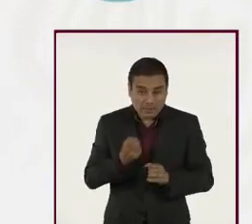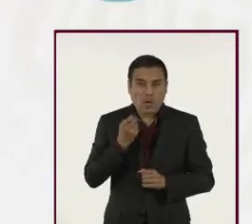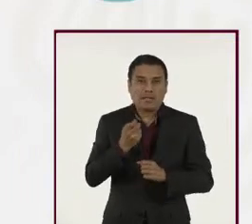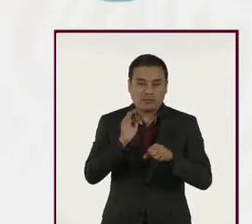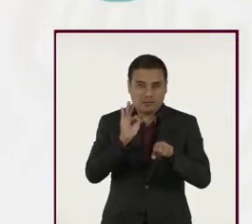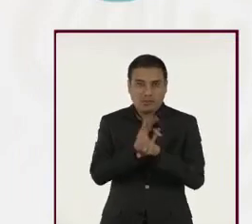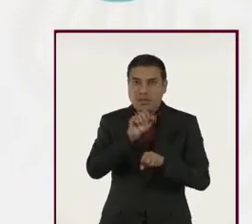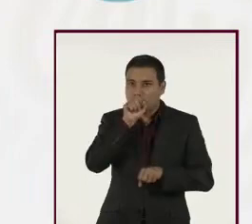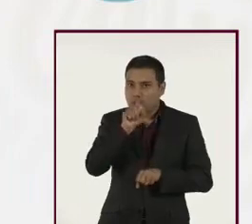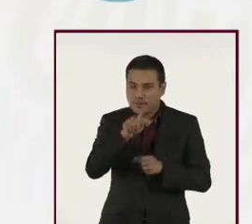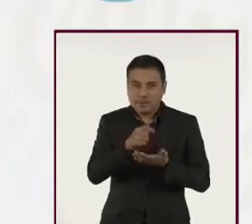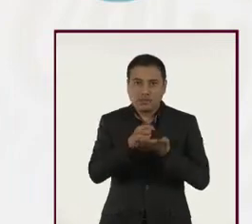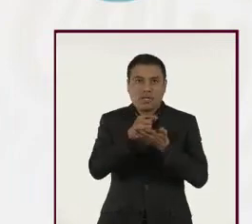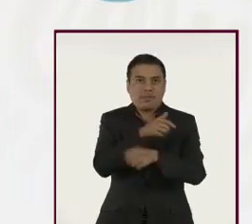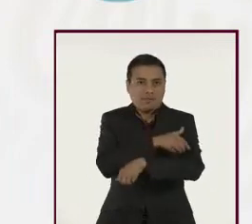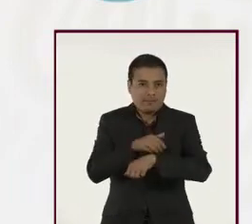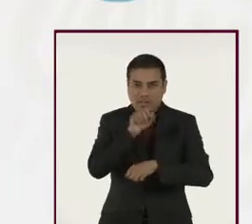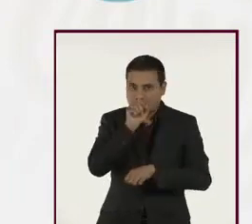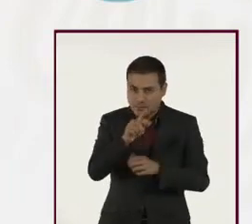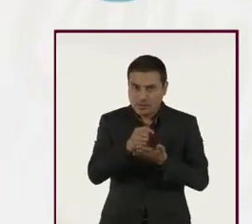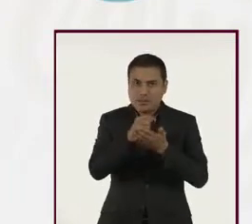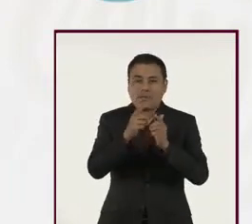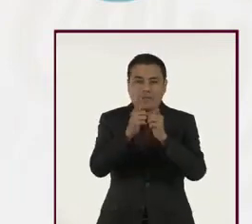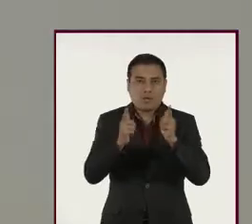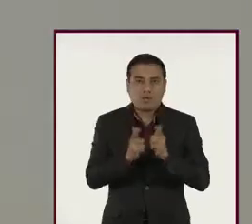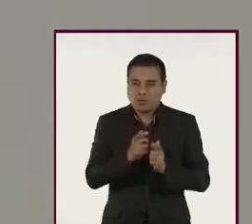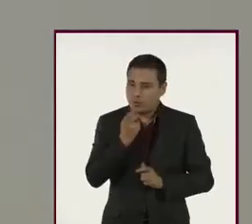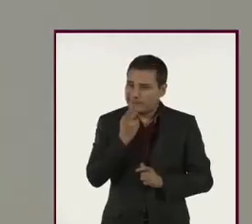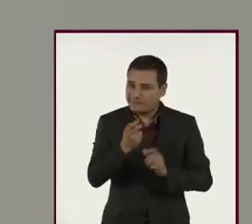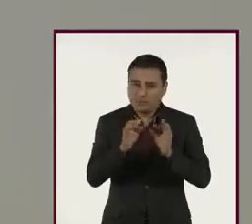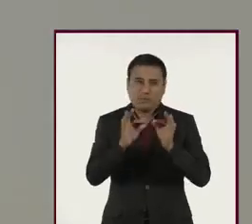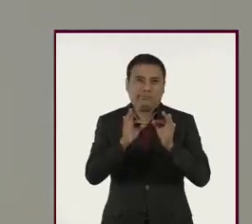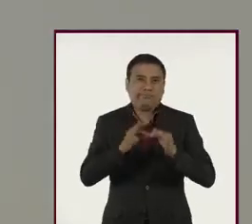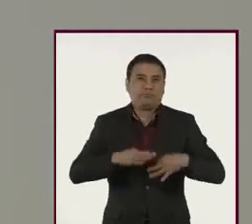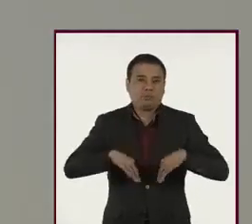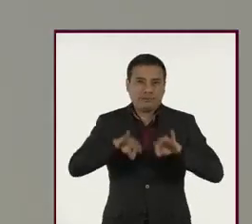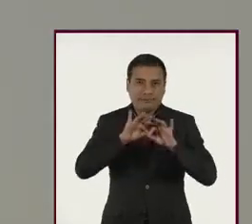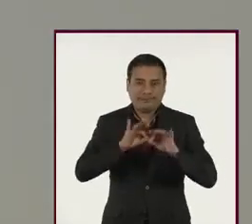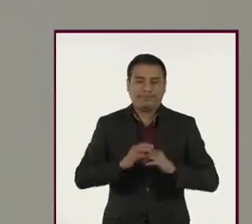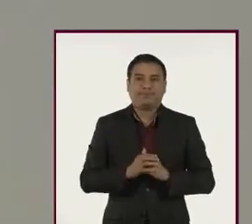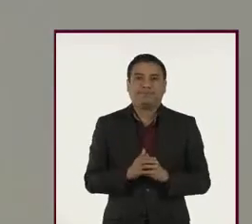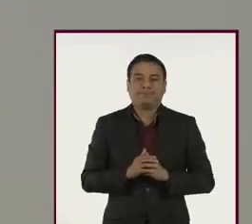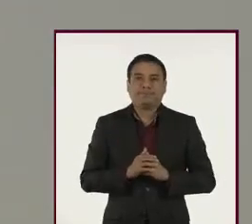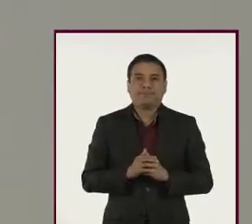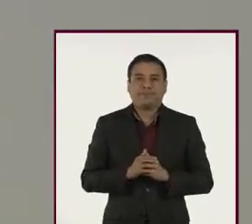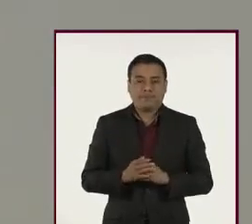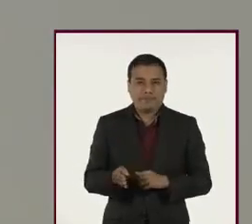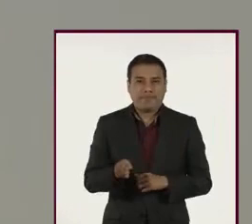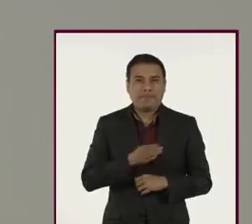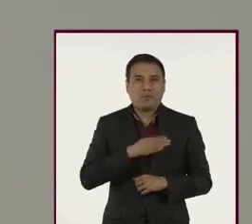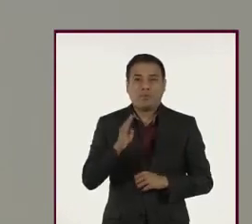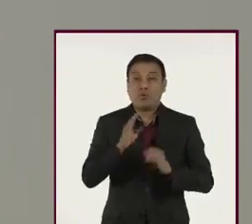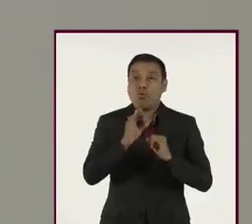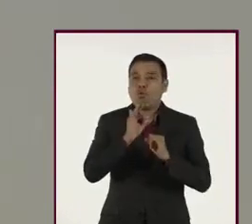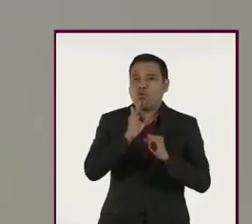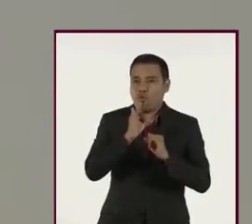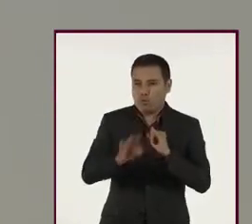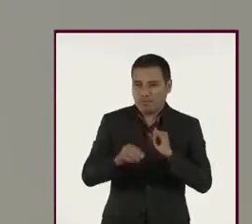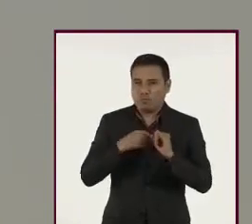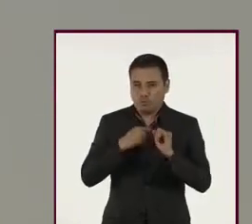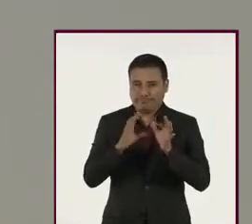la terapia familiar y la terapia de grupo es muy importante en estos padecimientos. Y bueno, finalmente, ¿cuáles son